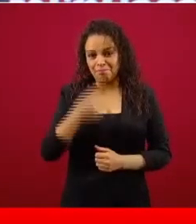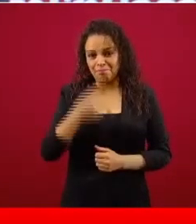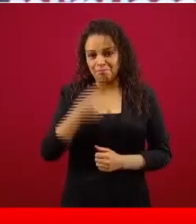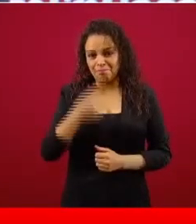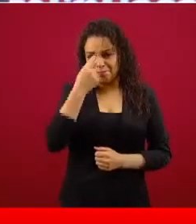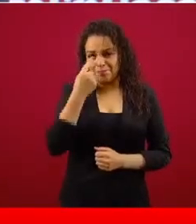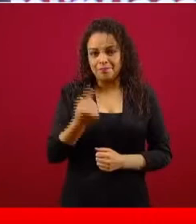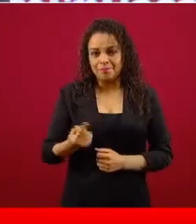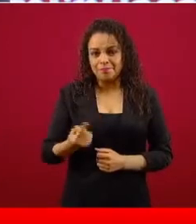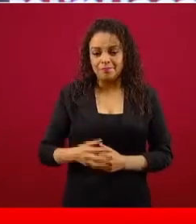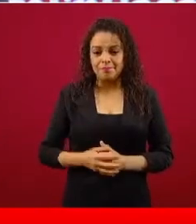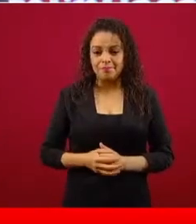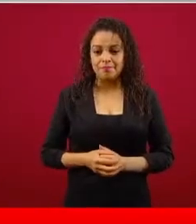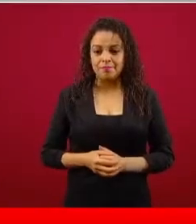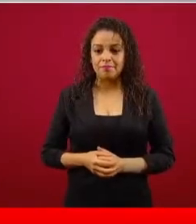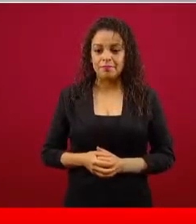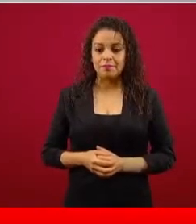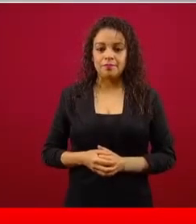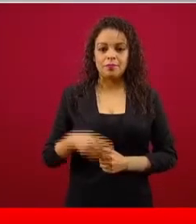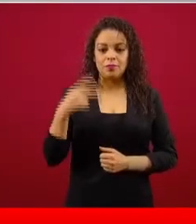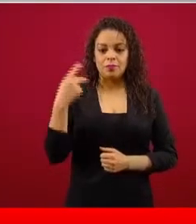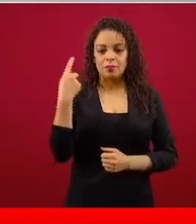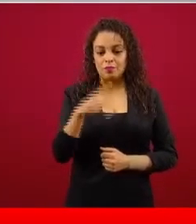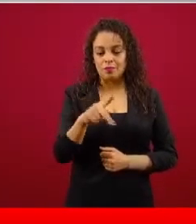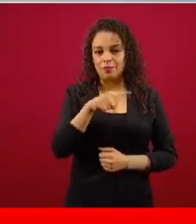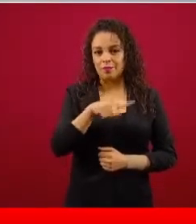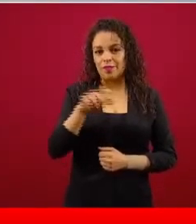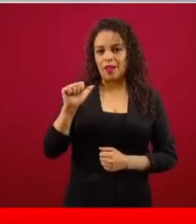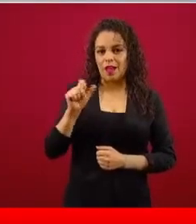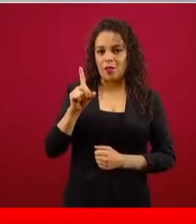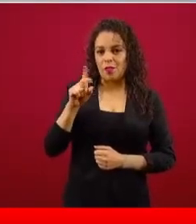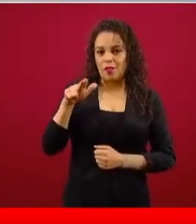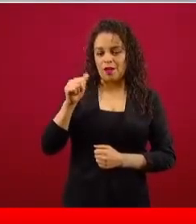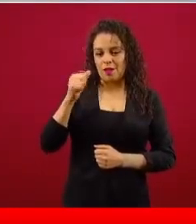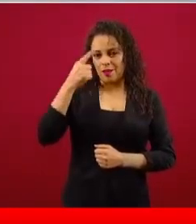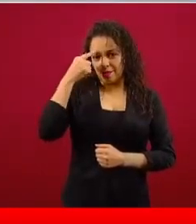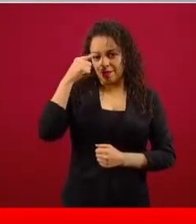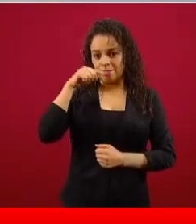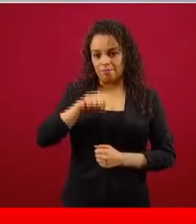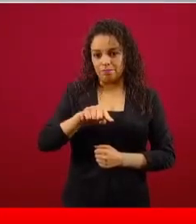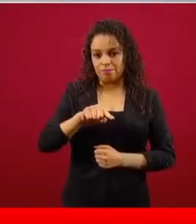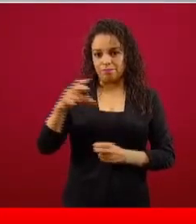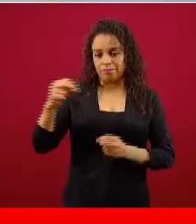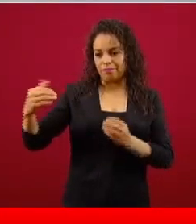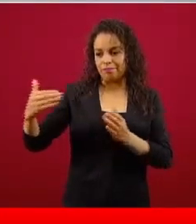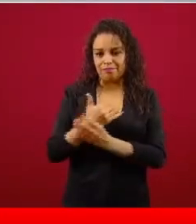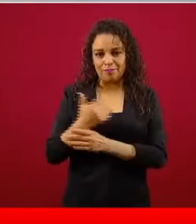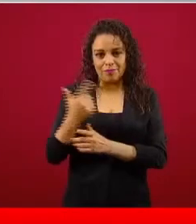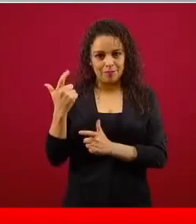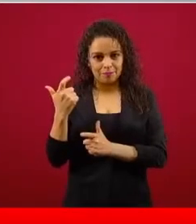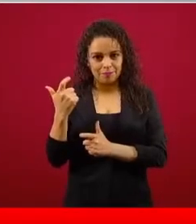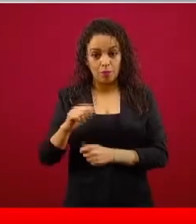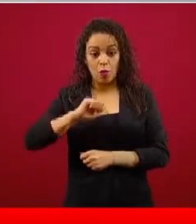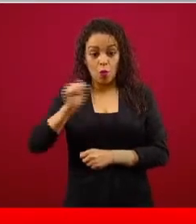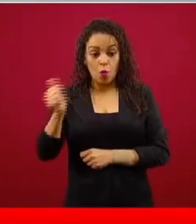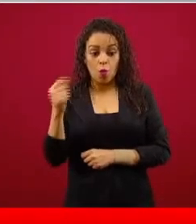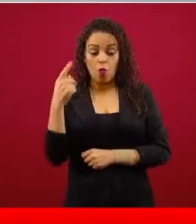en esas aduanas para… Lo otro son las aduanas de migración,